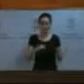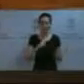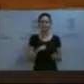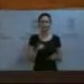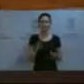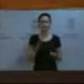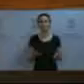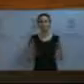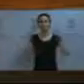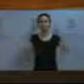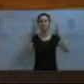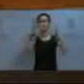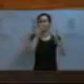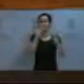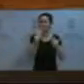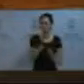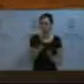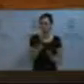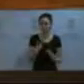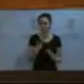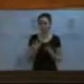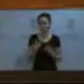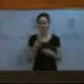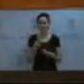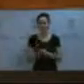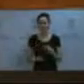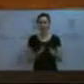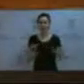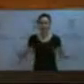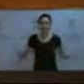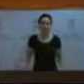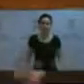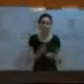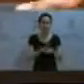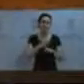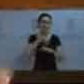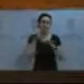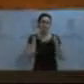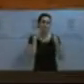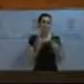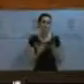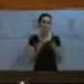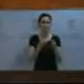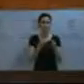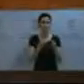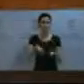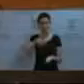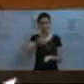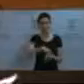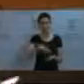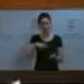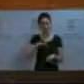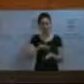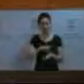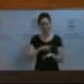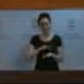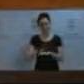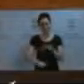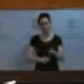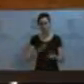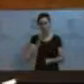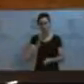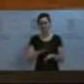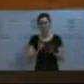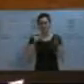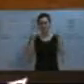aconsejaron y aconsejan acometer algunas acciones que mejoren la funcionalidad del centro y una mejor organización de la